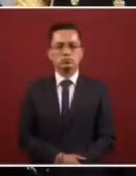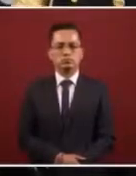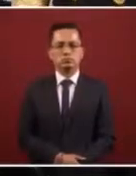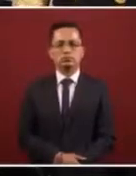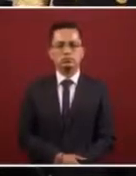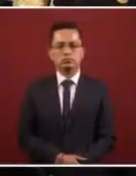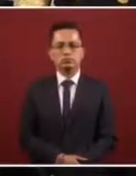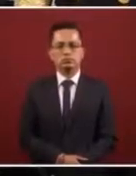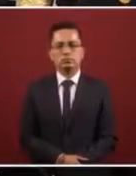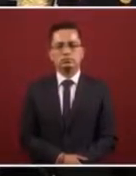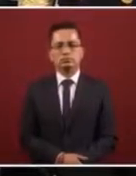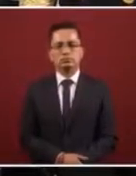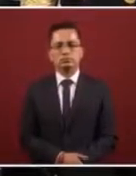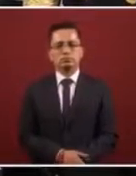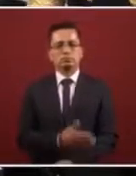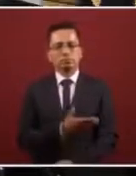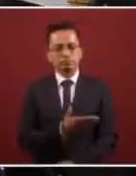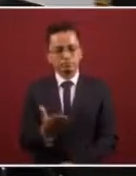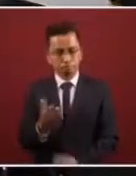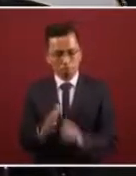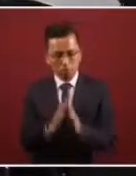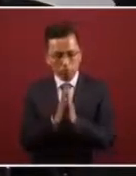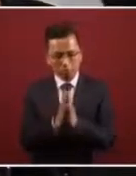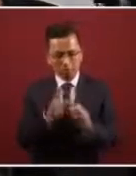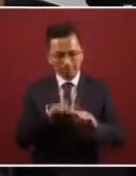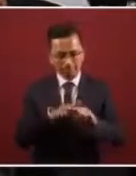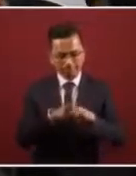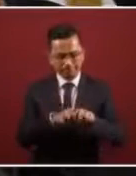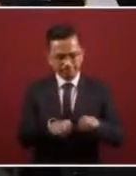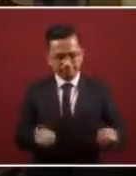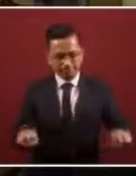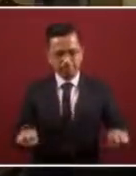Sean tan amables de ocupar sus lugares.